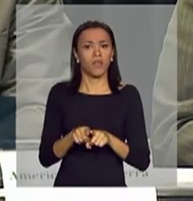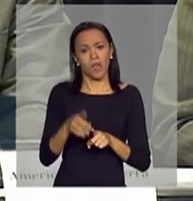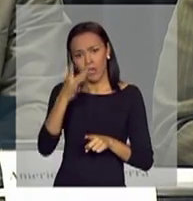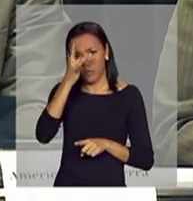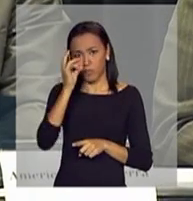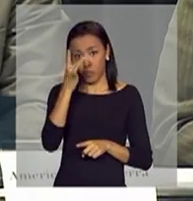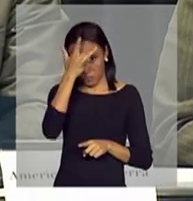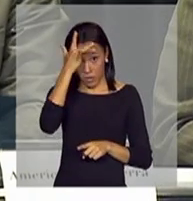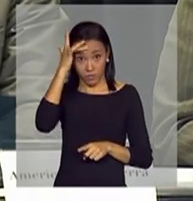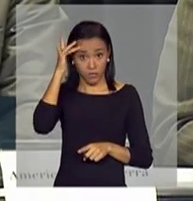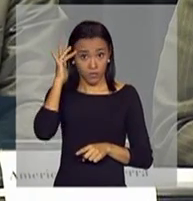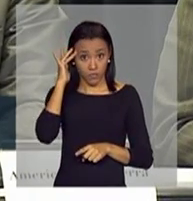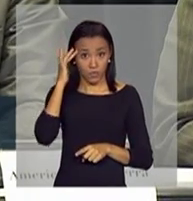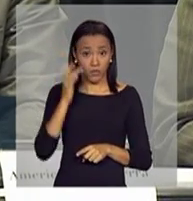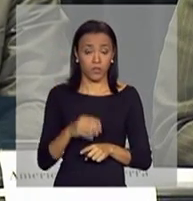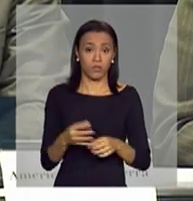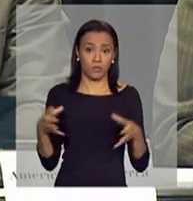propios